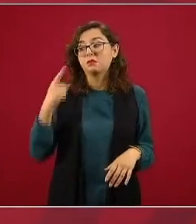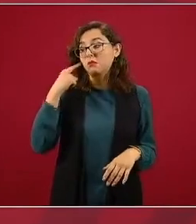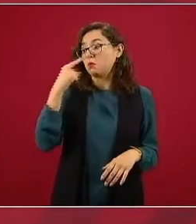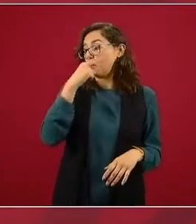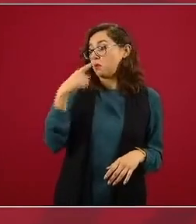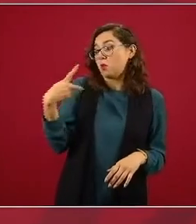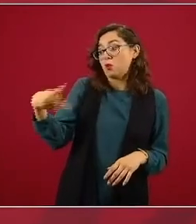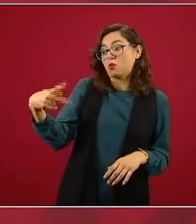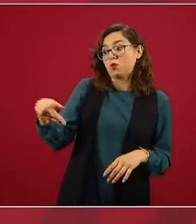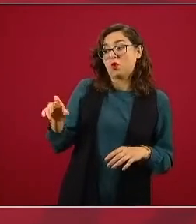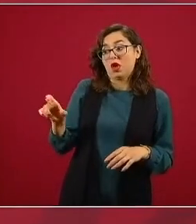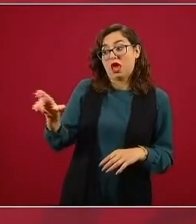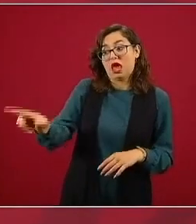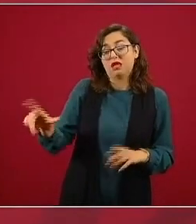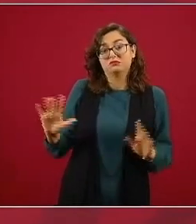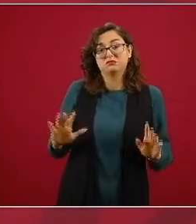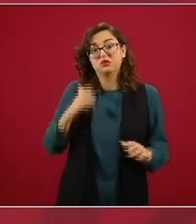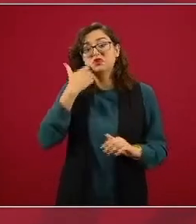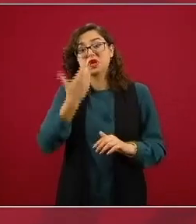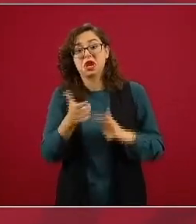Y